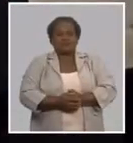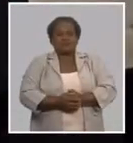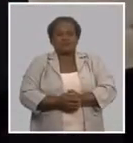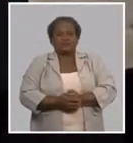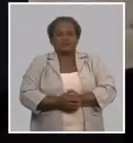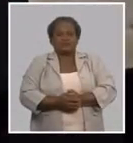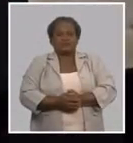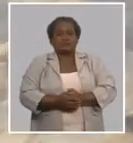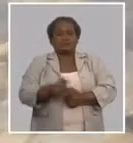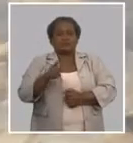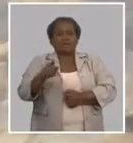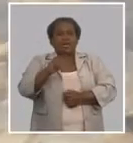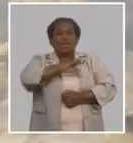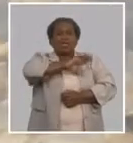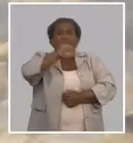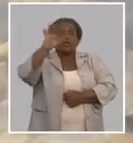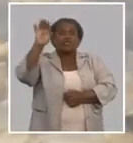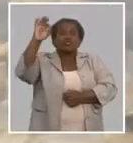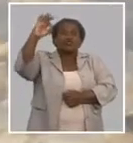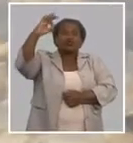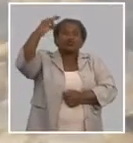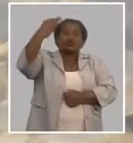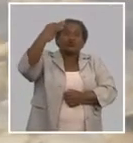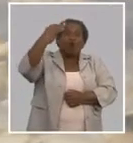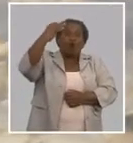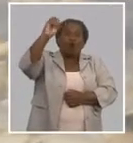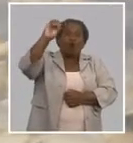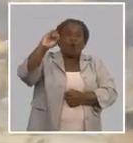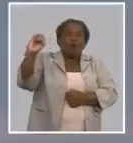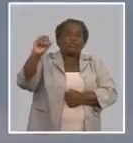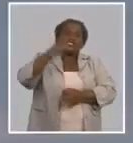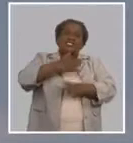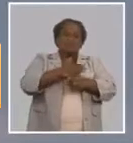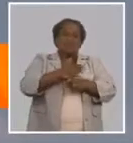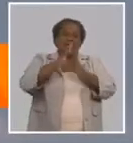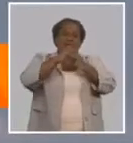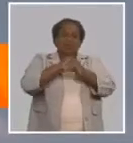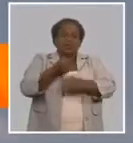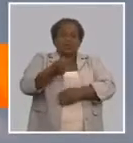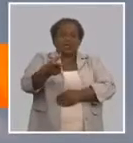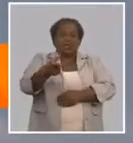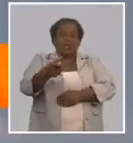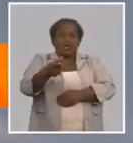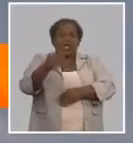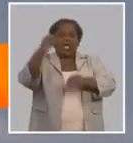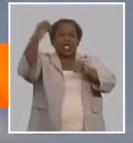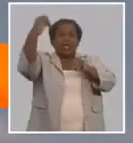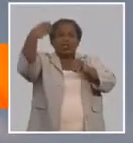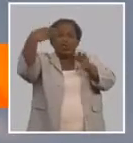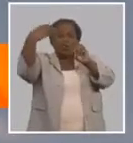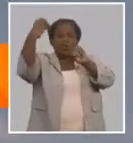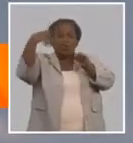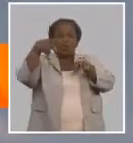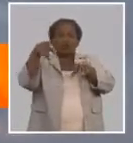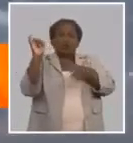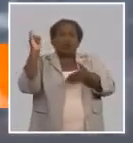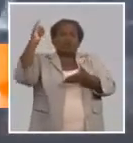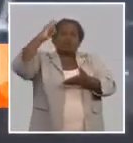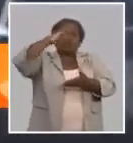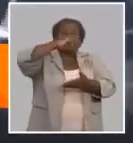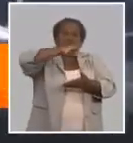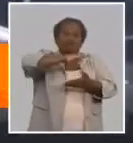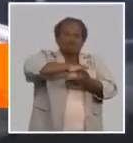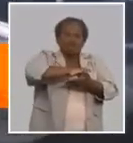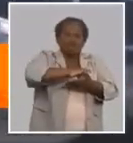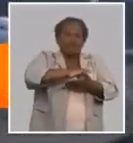la caída del sol por el oeste anuncia que la noche está cerca entre dos luces aterriza el boeing 767 raya